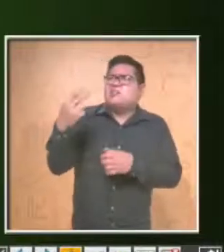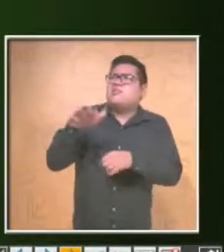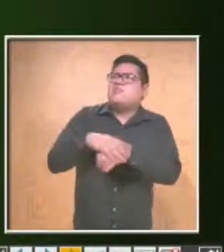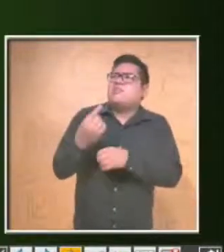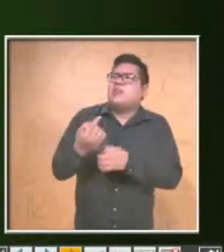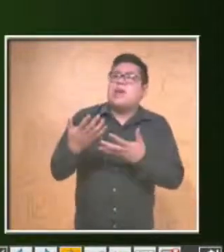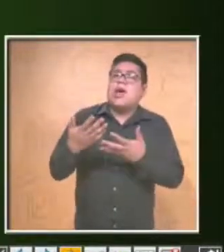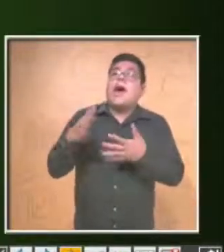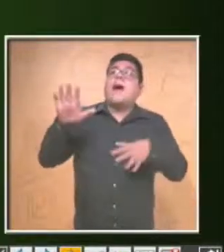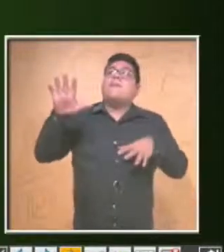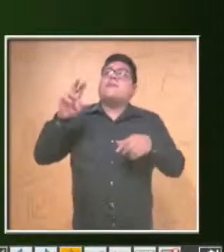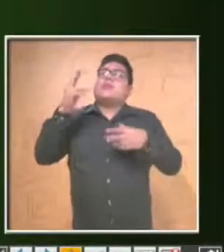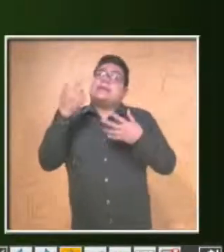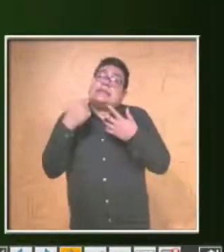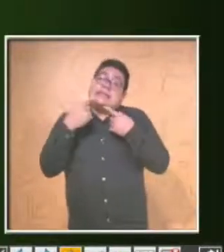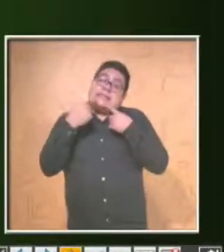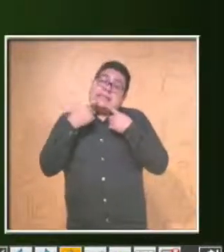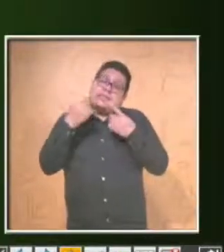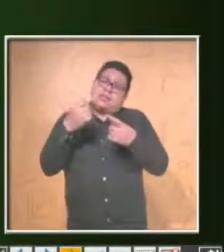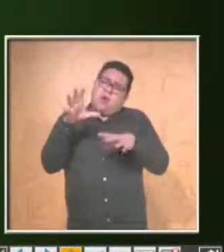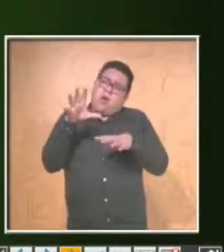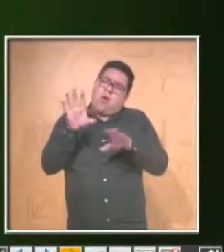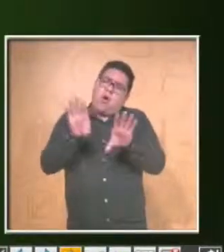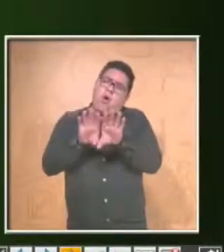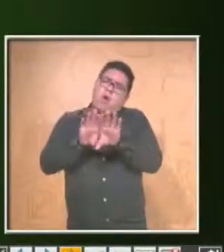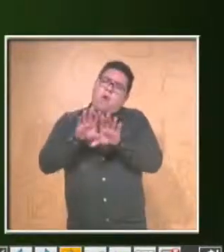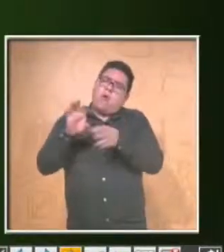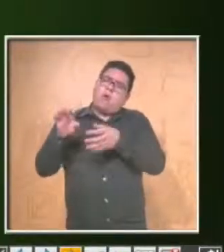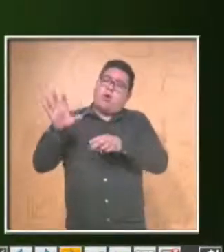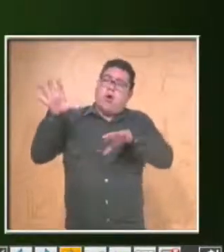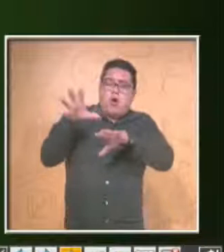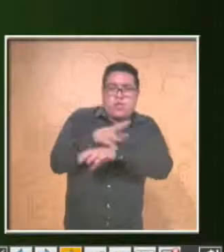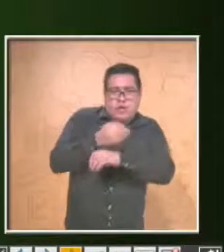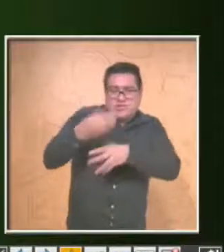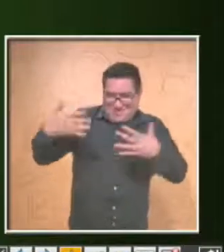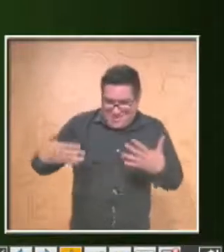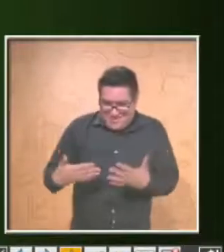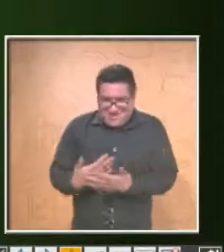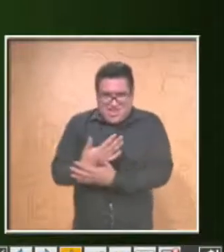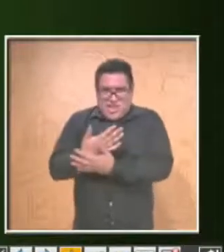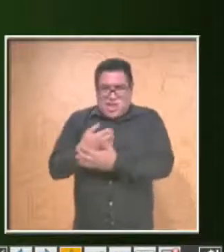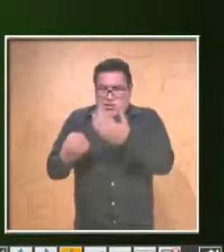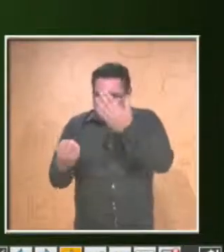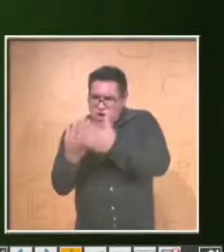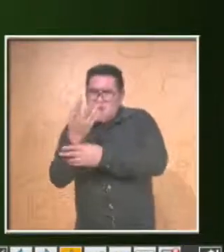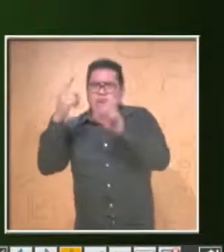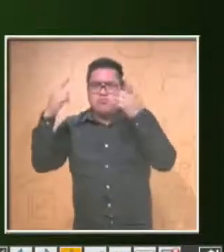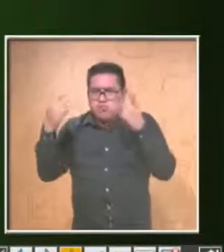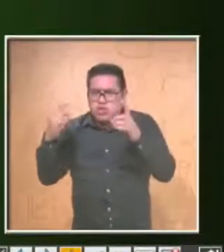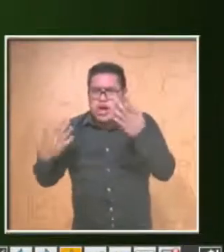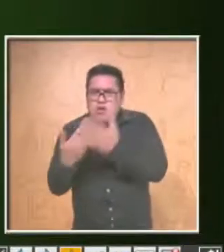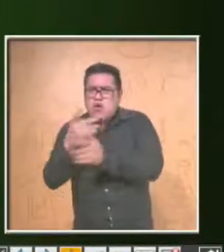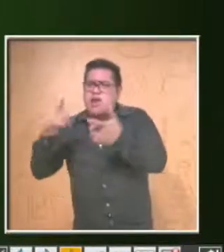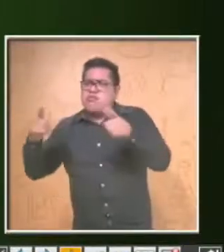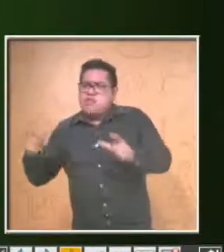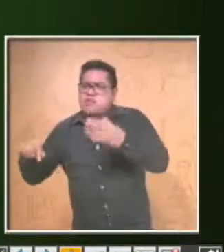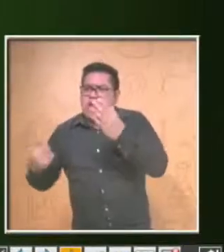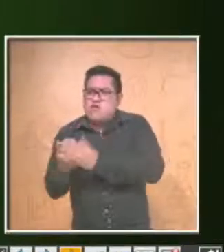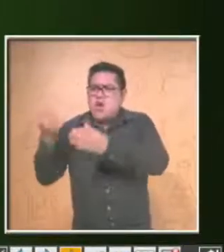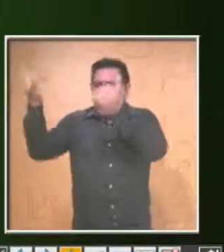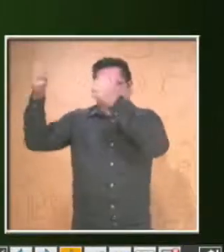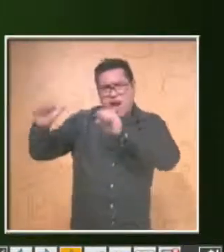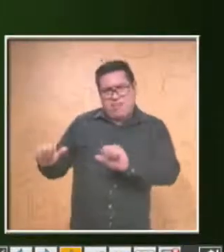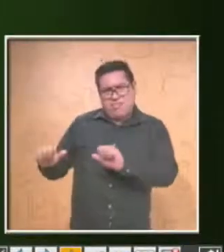muy significativa la pintura, la escultura, la arquitectura, la música, la literatura.